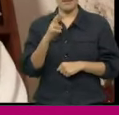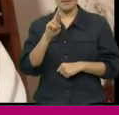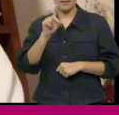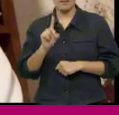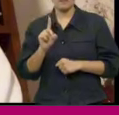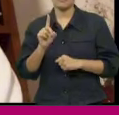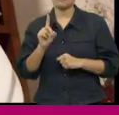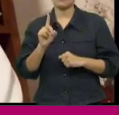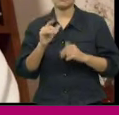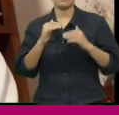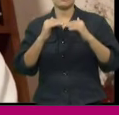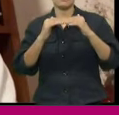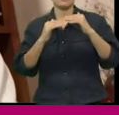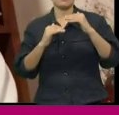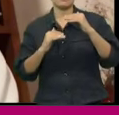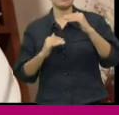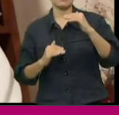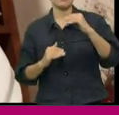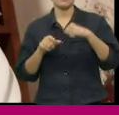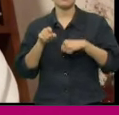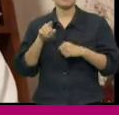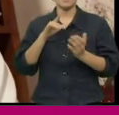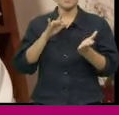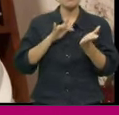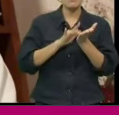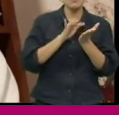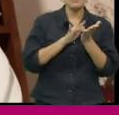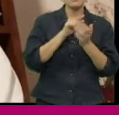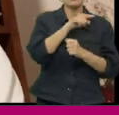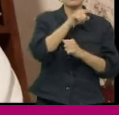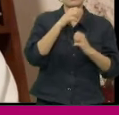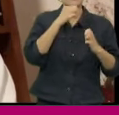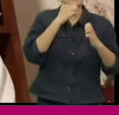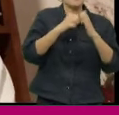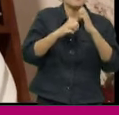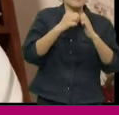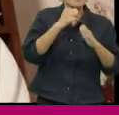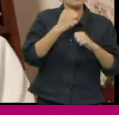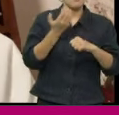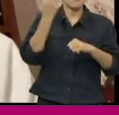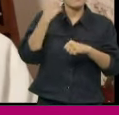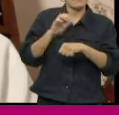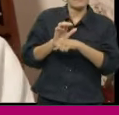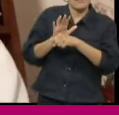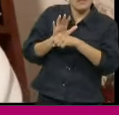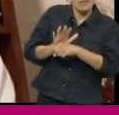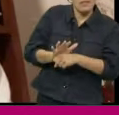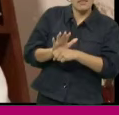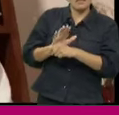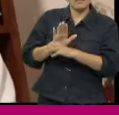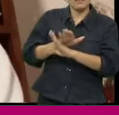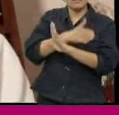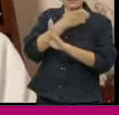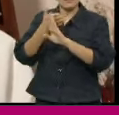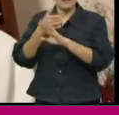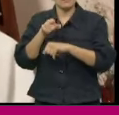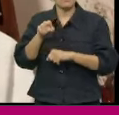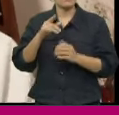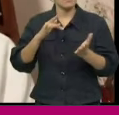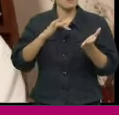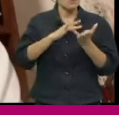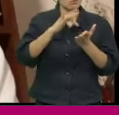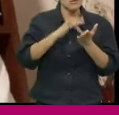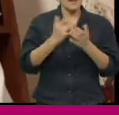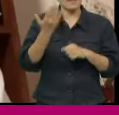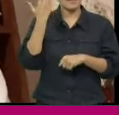vulnerabilidad absoluta. Estaba apoyando a sus opresores, estaba apoyando a sus represores, estaba apoyando a sus asesinos, estaba apoyando a quienes le